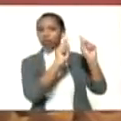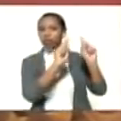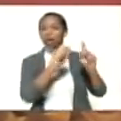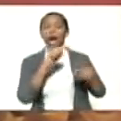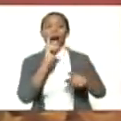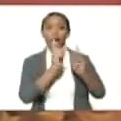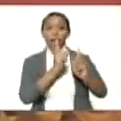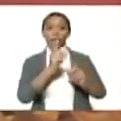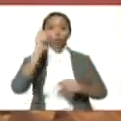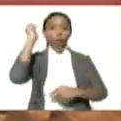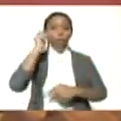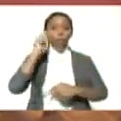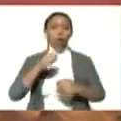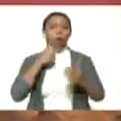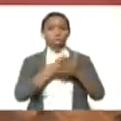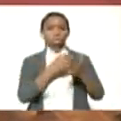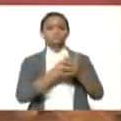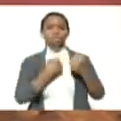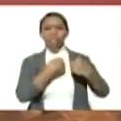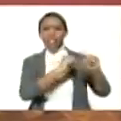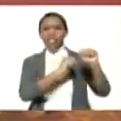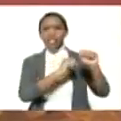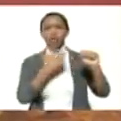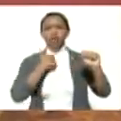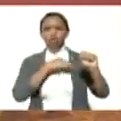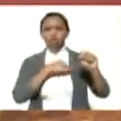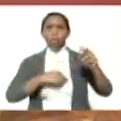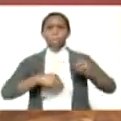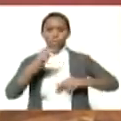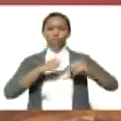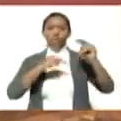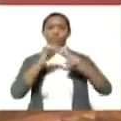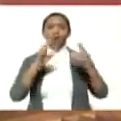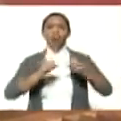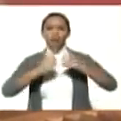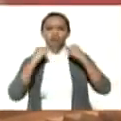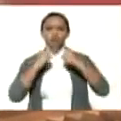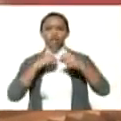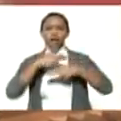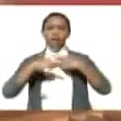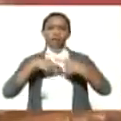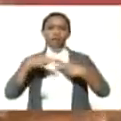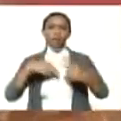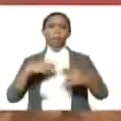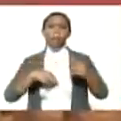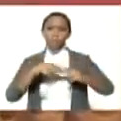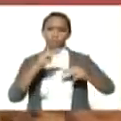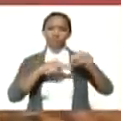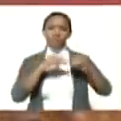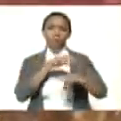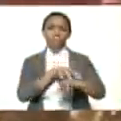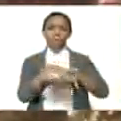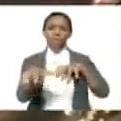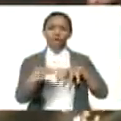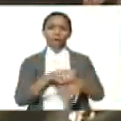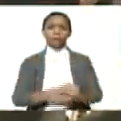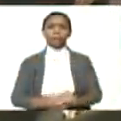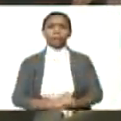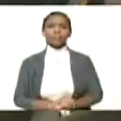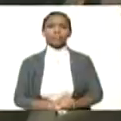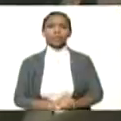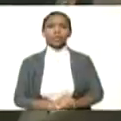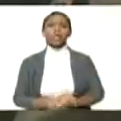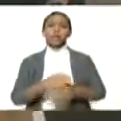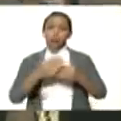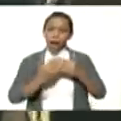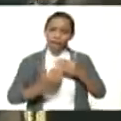combatiendo. Nosotros vamos a reconstruir las fuerzas revolucionarias, vamos a reconstruir la mayoría y vamos